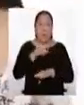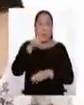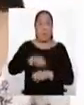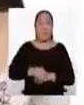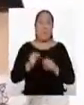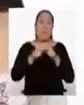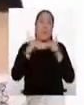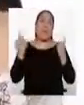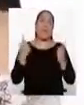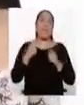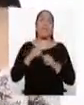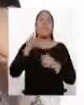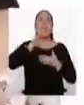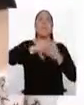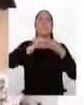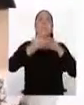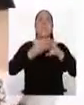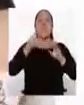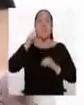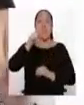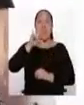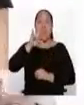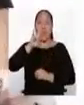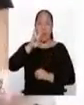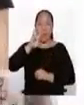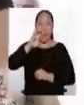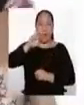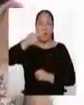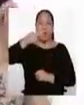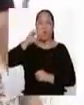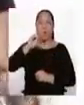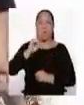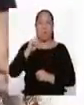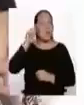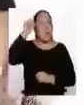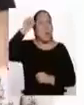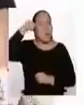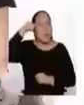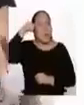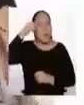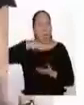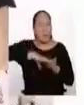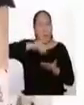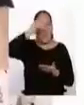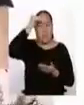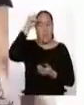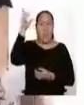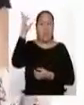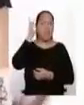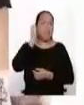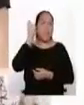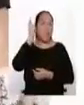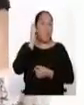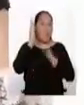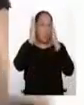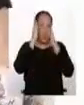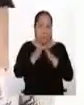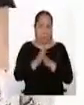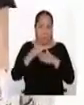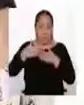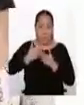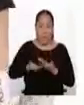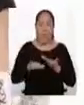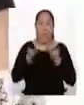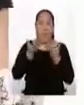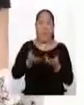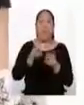gran persona es Lucho Quequesana. No se olviden que estamos aprendiendo a través de la escucha activa, así que les voy a dejar las siguientes preguntas que